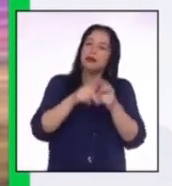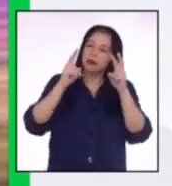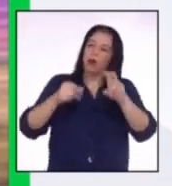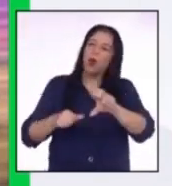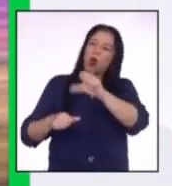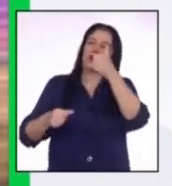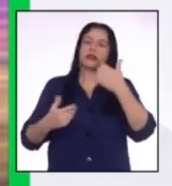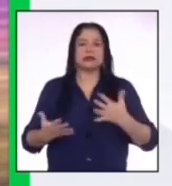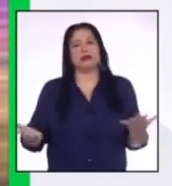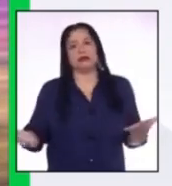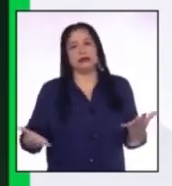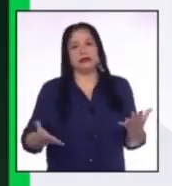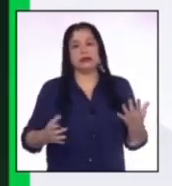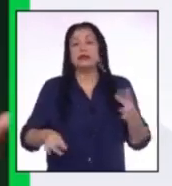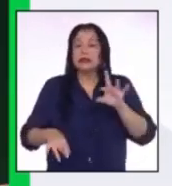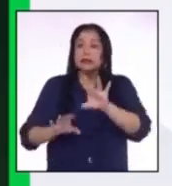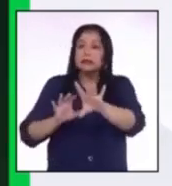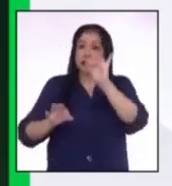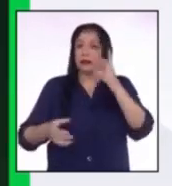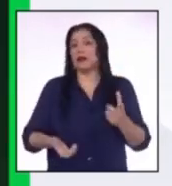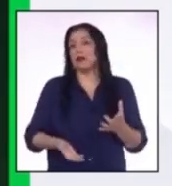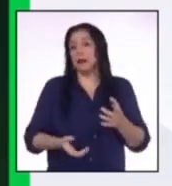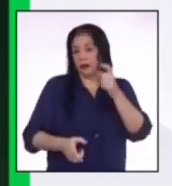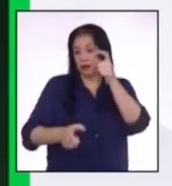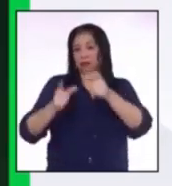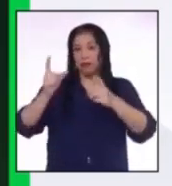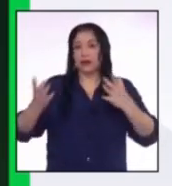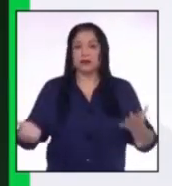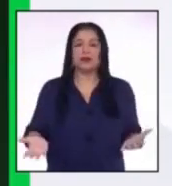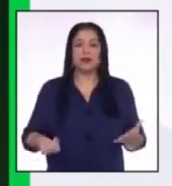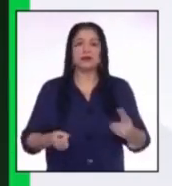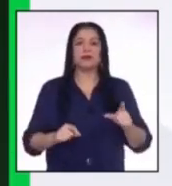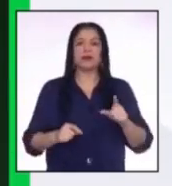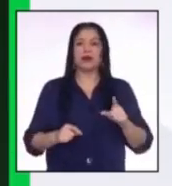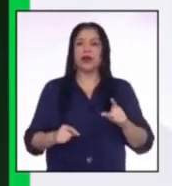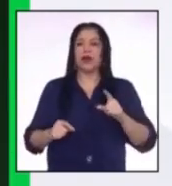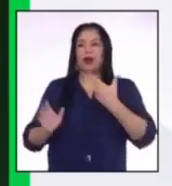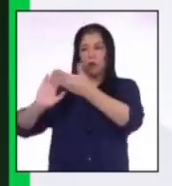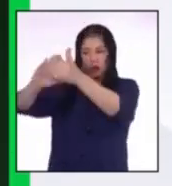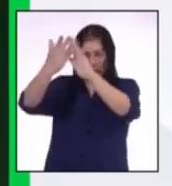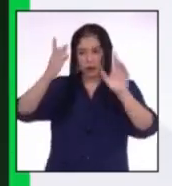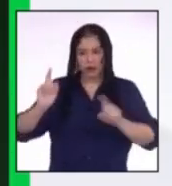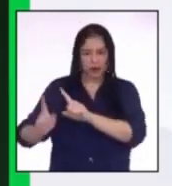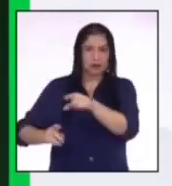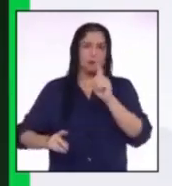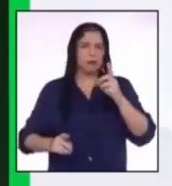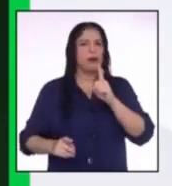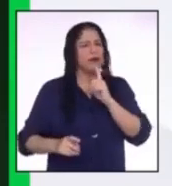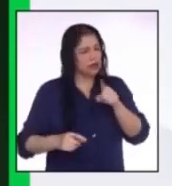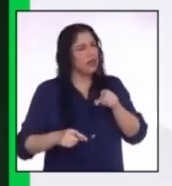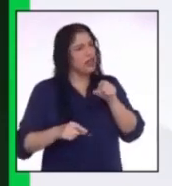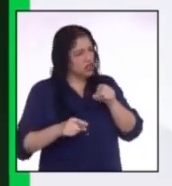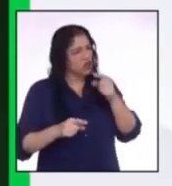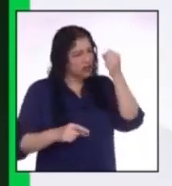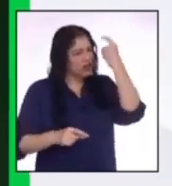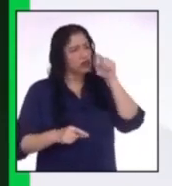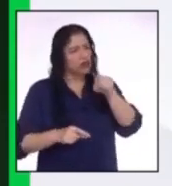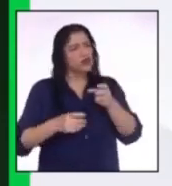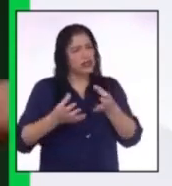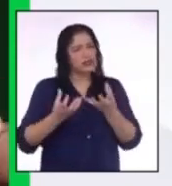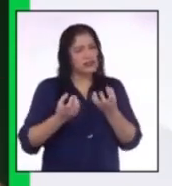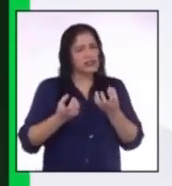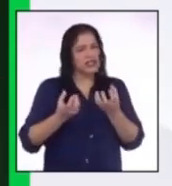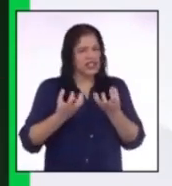descubrir gente por ejemplo un padre en una comunidad que nos dice yo entiendo lo que ustedes tratan de decir